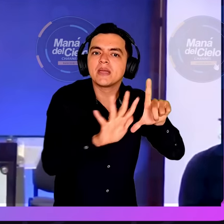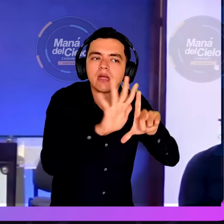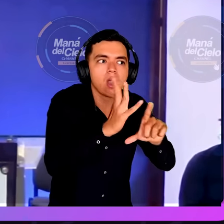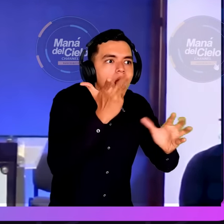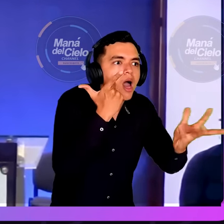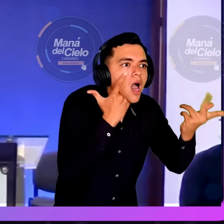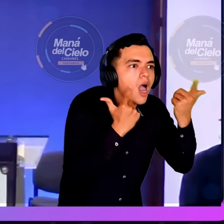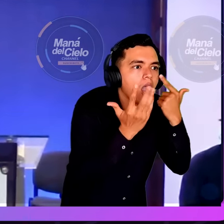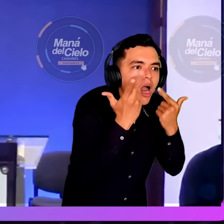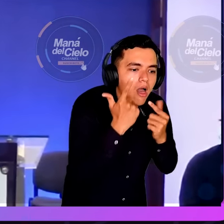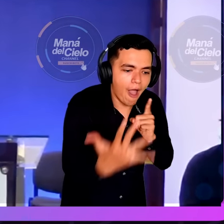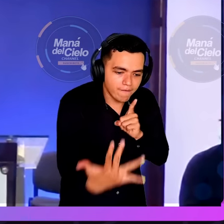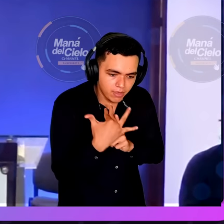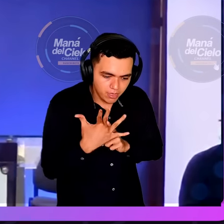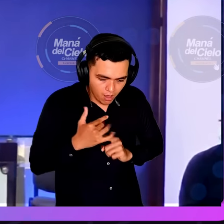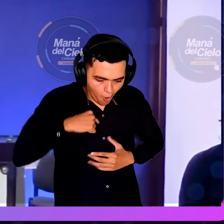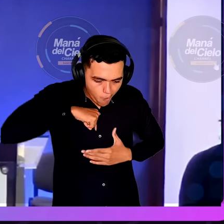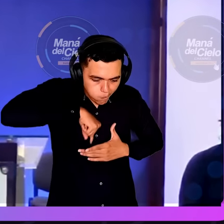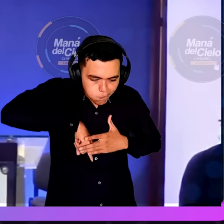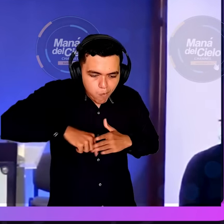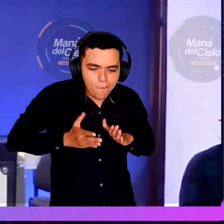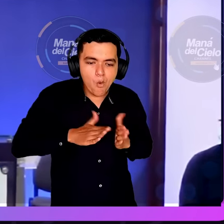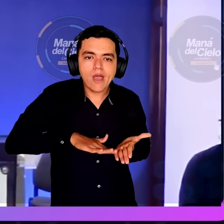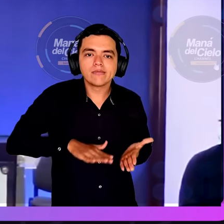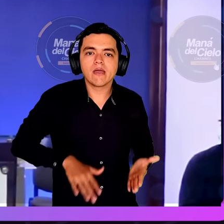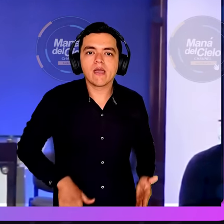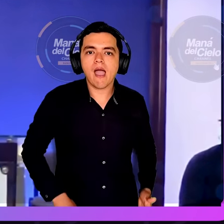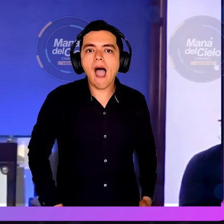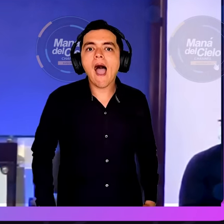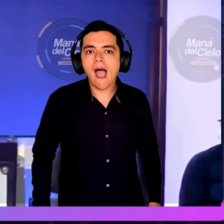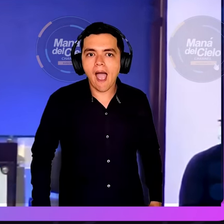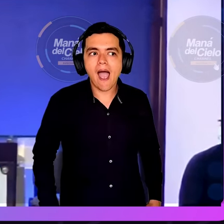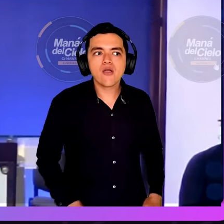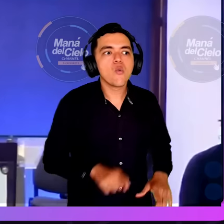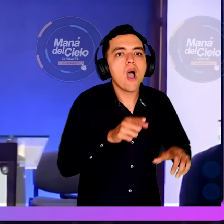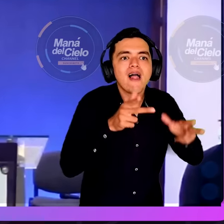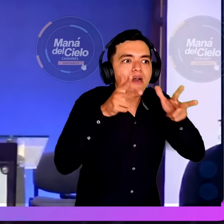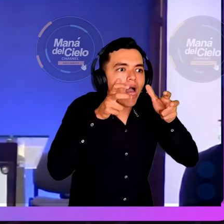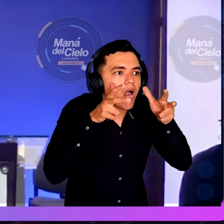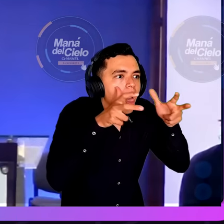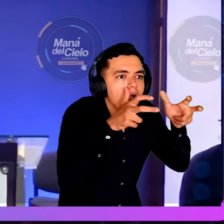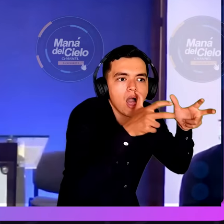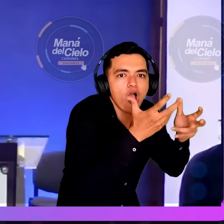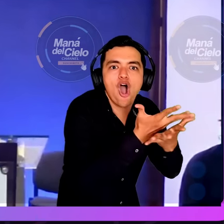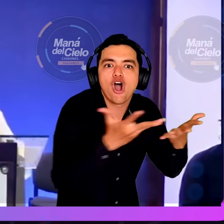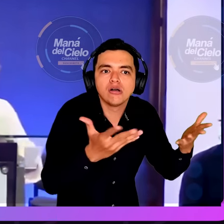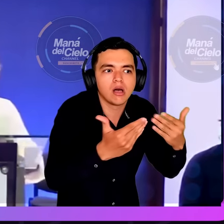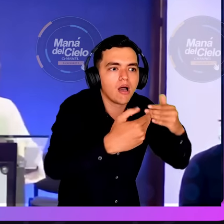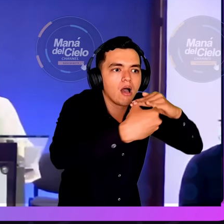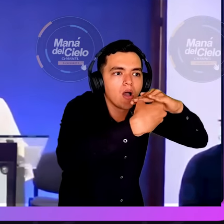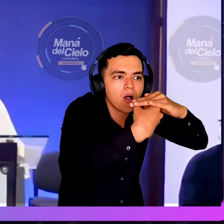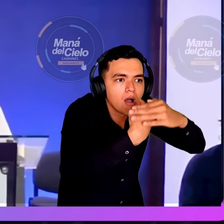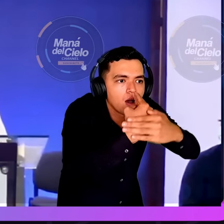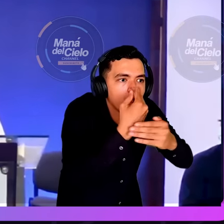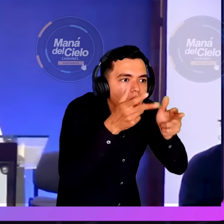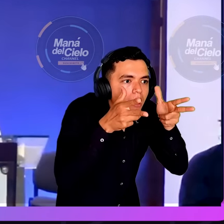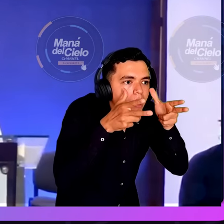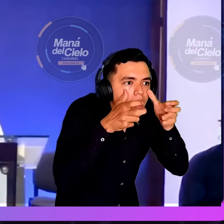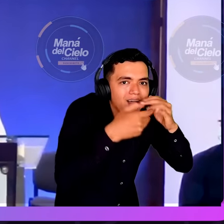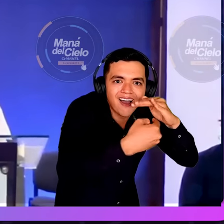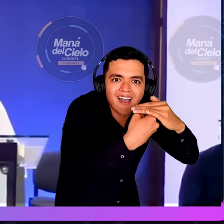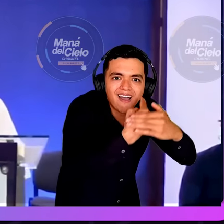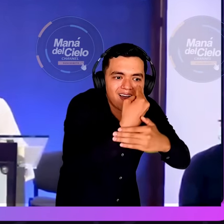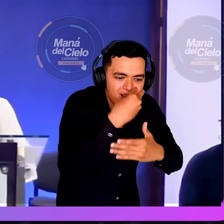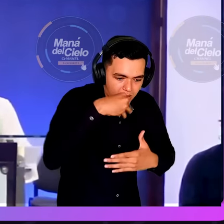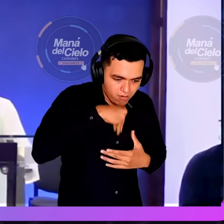ojos y las redes sociales. Escuche. Y está matando. Oye, hermano, cuando yo encontré ese texto, está matando a los niños y está matando a